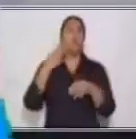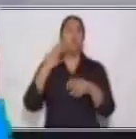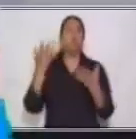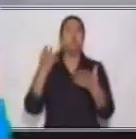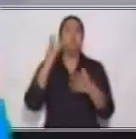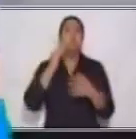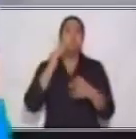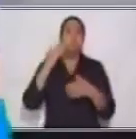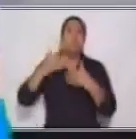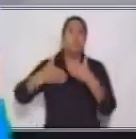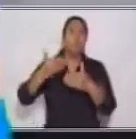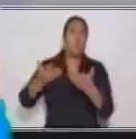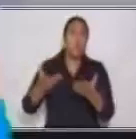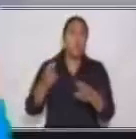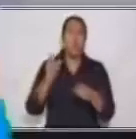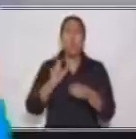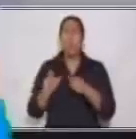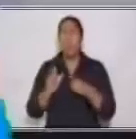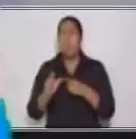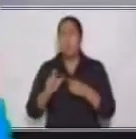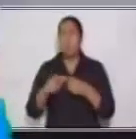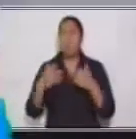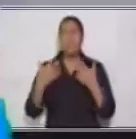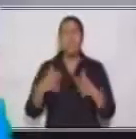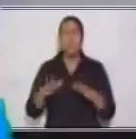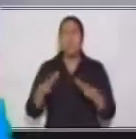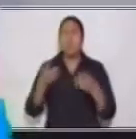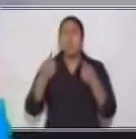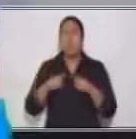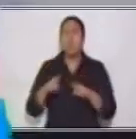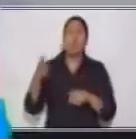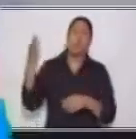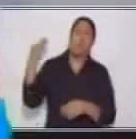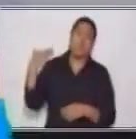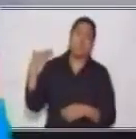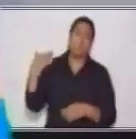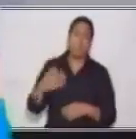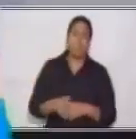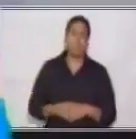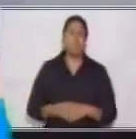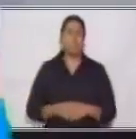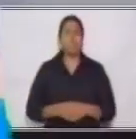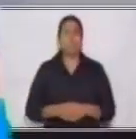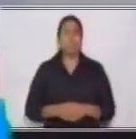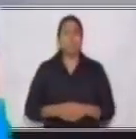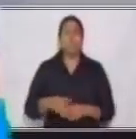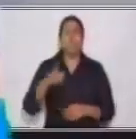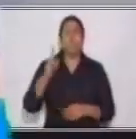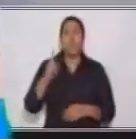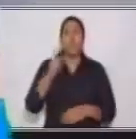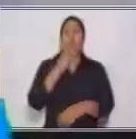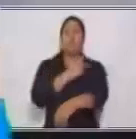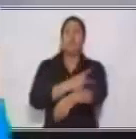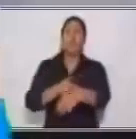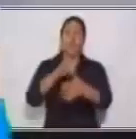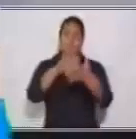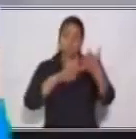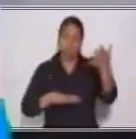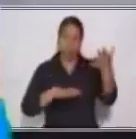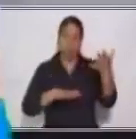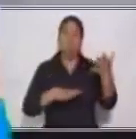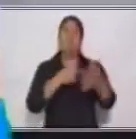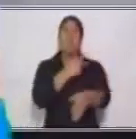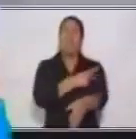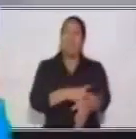pasos según cómo sucedieron en el texto. Los textos narrativos y algunos informativos incluyen información de